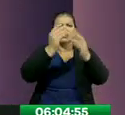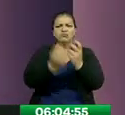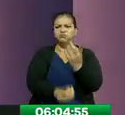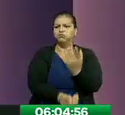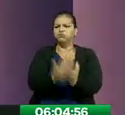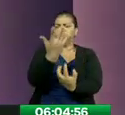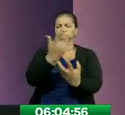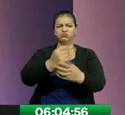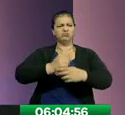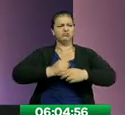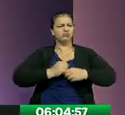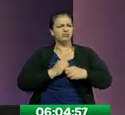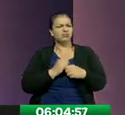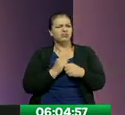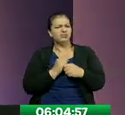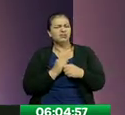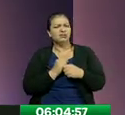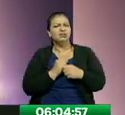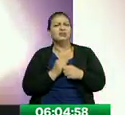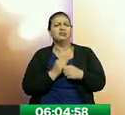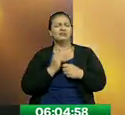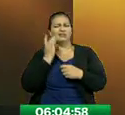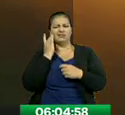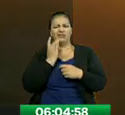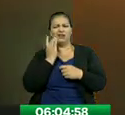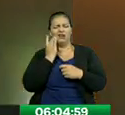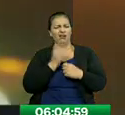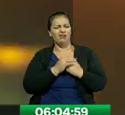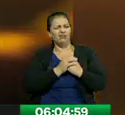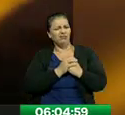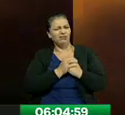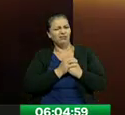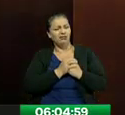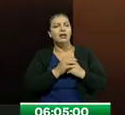que es un trabajo muy duro. Si no hay bomberos que activen,